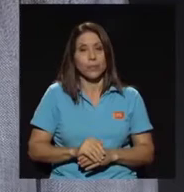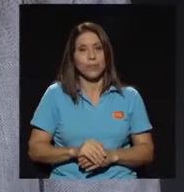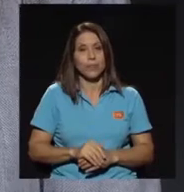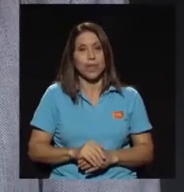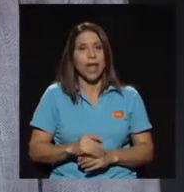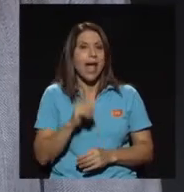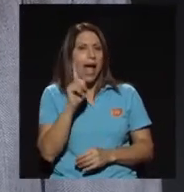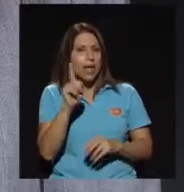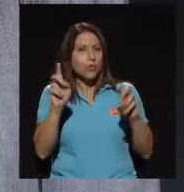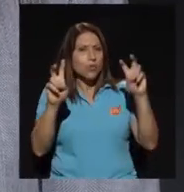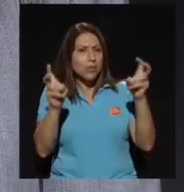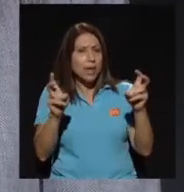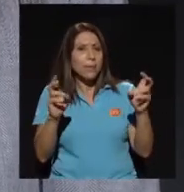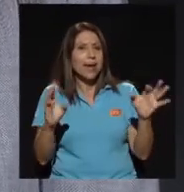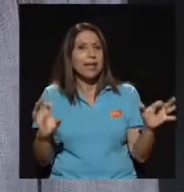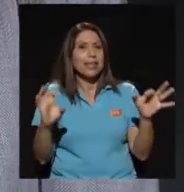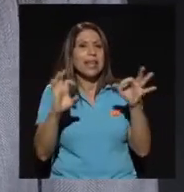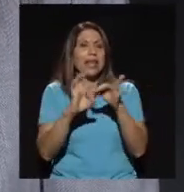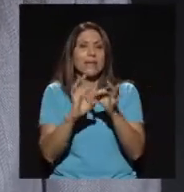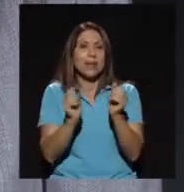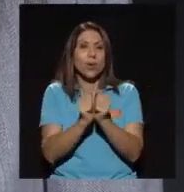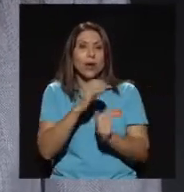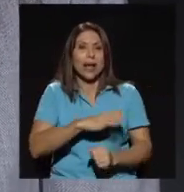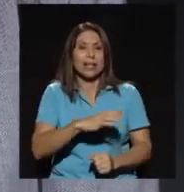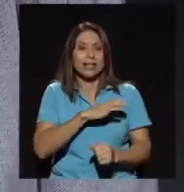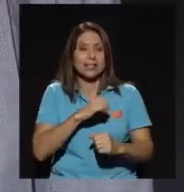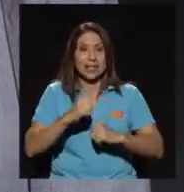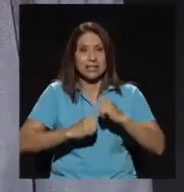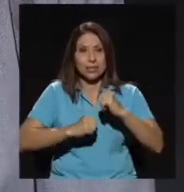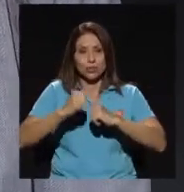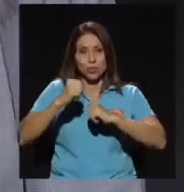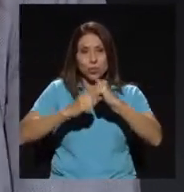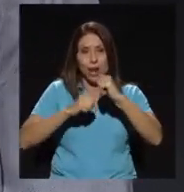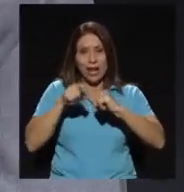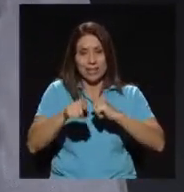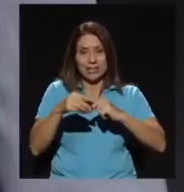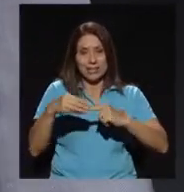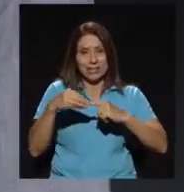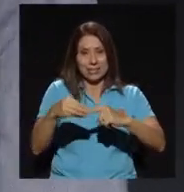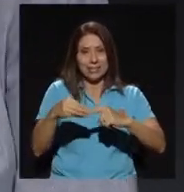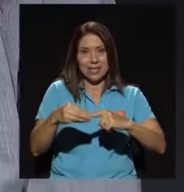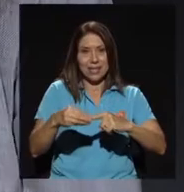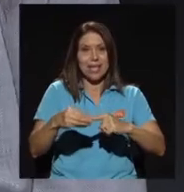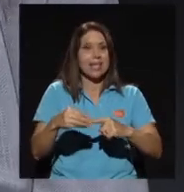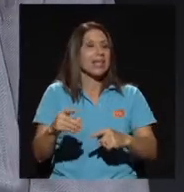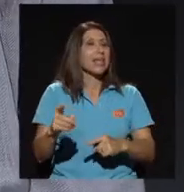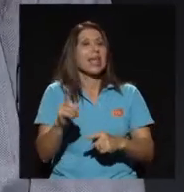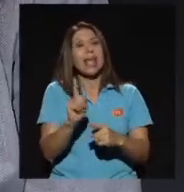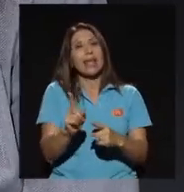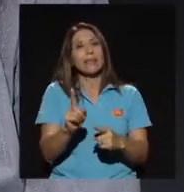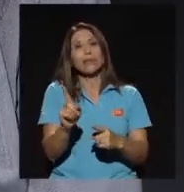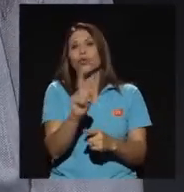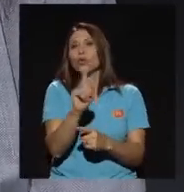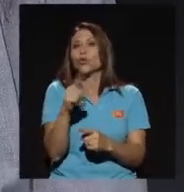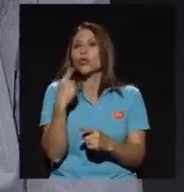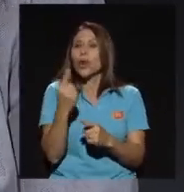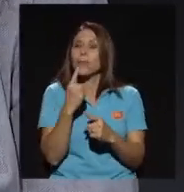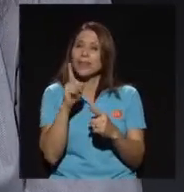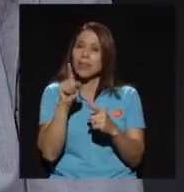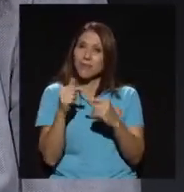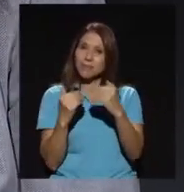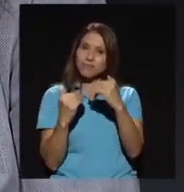hay un tema que tiene que ver como con características estructurales que superan las condiciones de la universidad. Y es que el